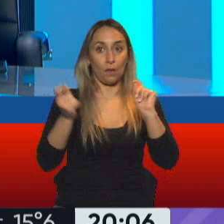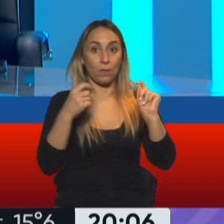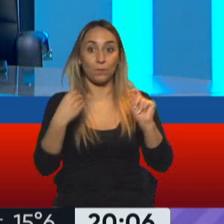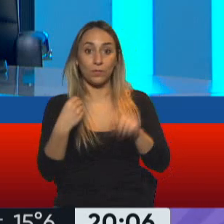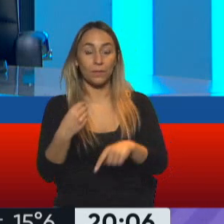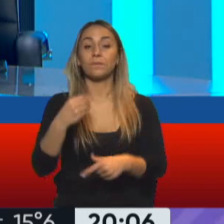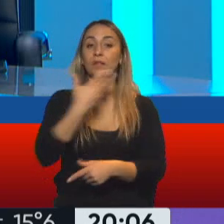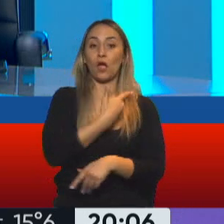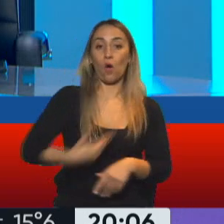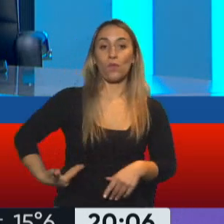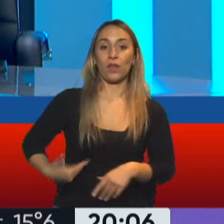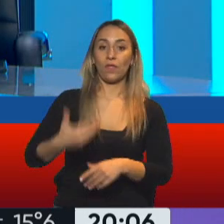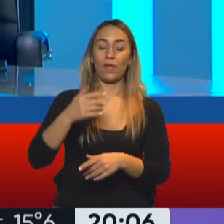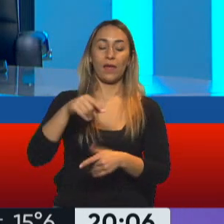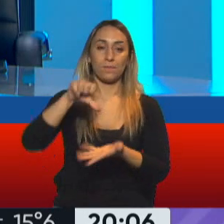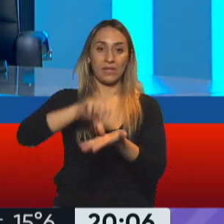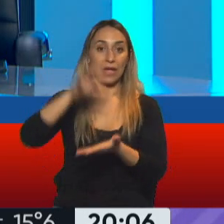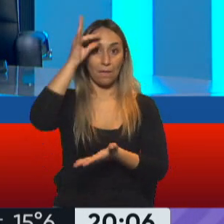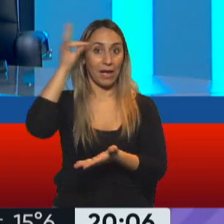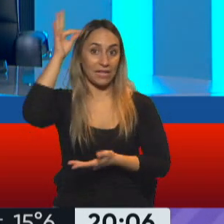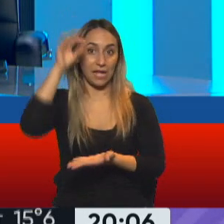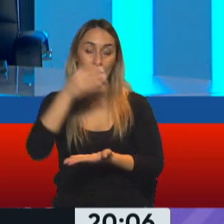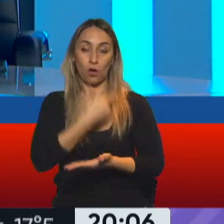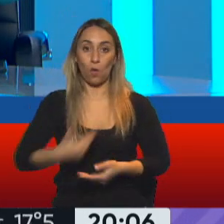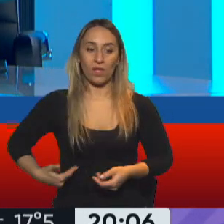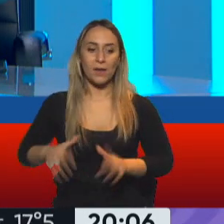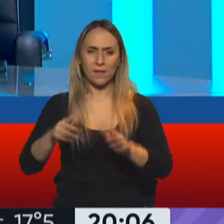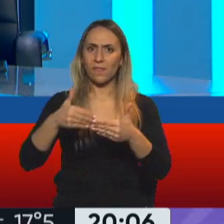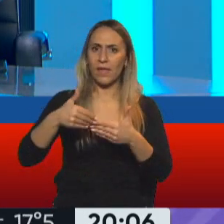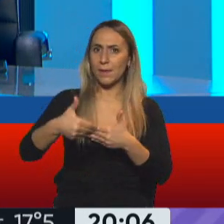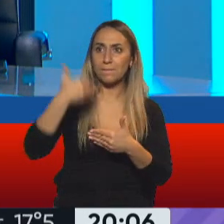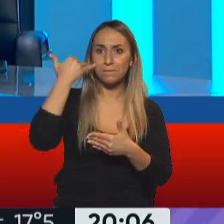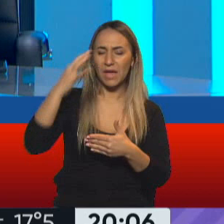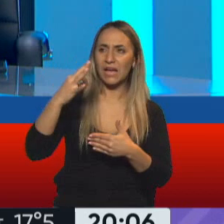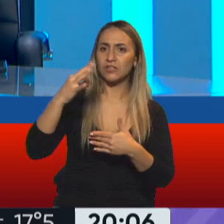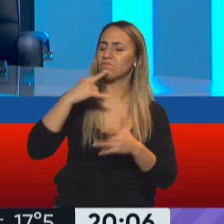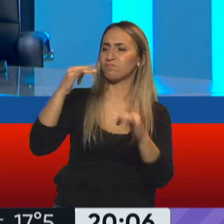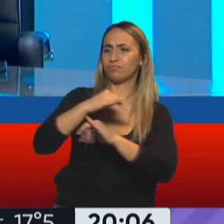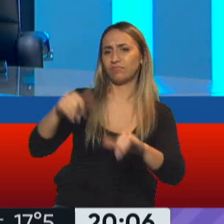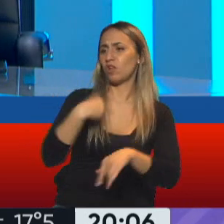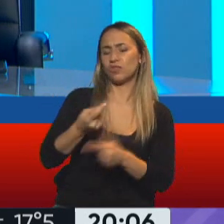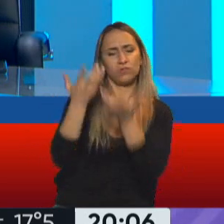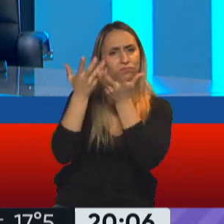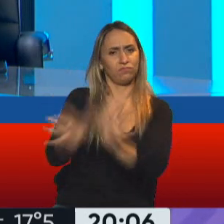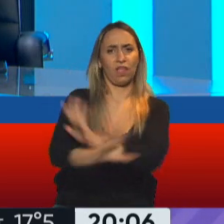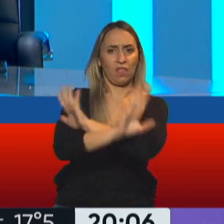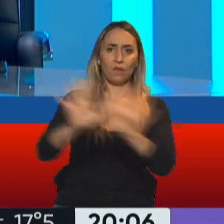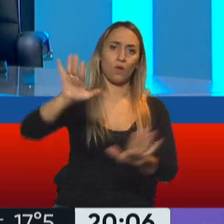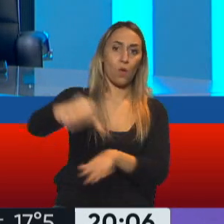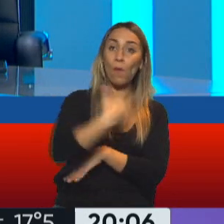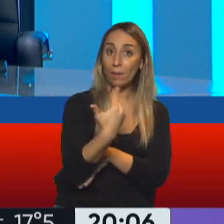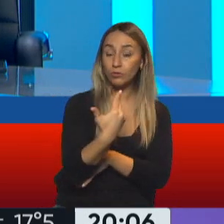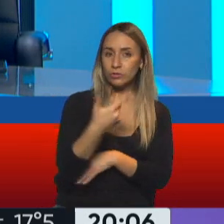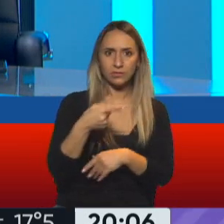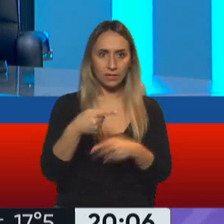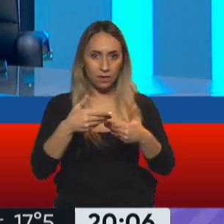el gobierno afgano, pero a partir de mayo dijeron nosotros nos retiramos y ahí es donde empieza esto que estamos viendo ahora.